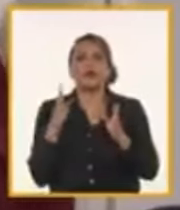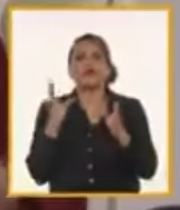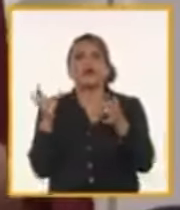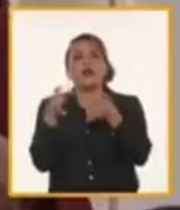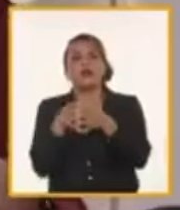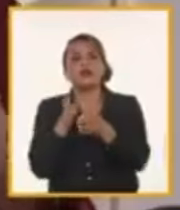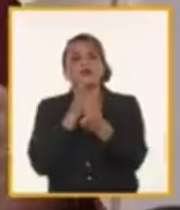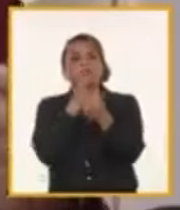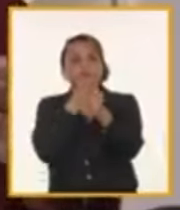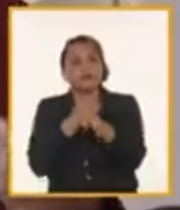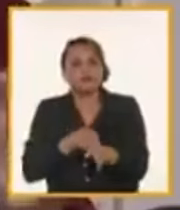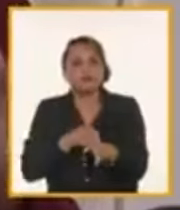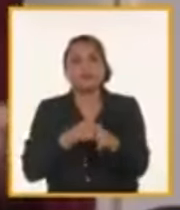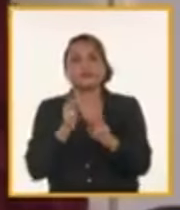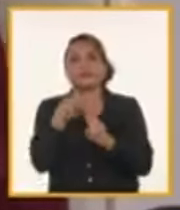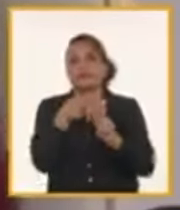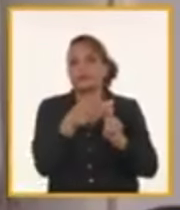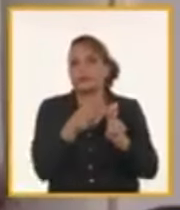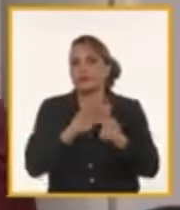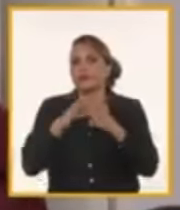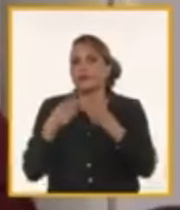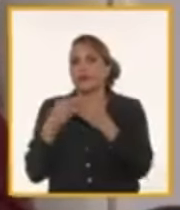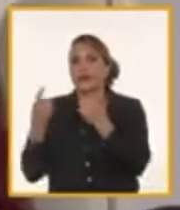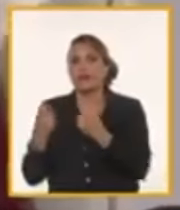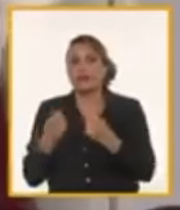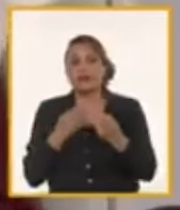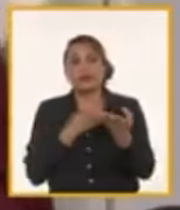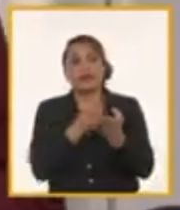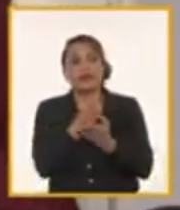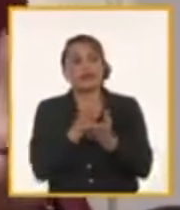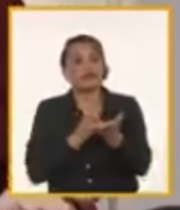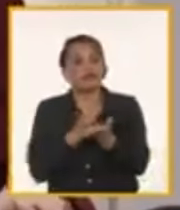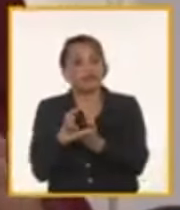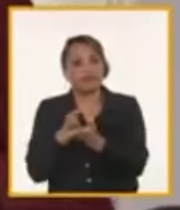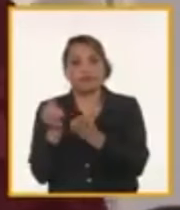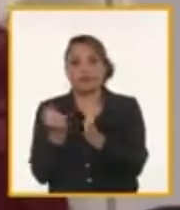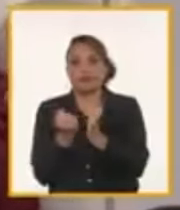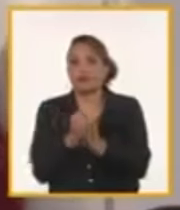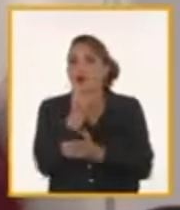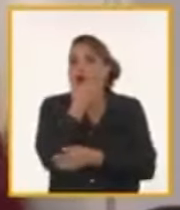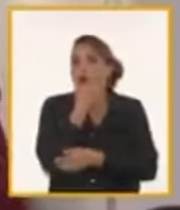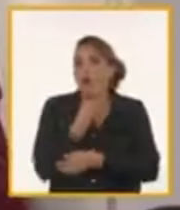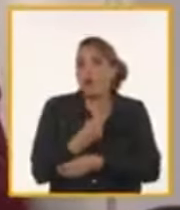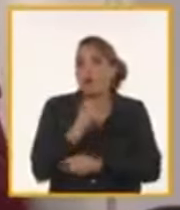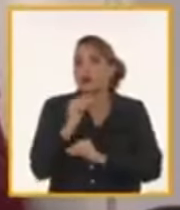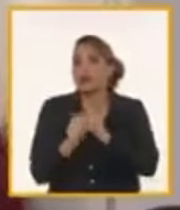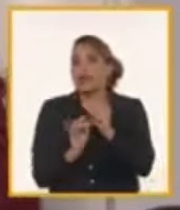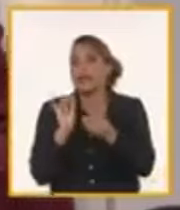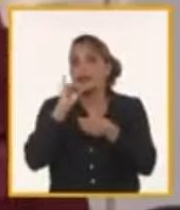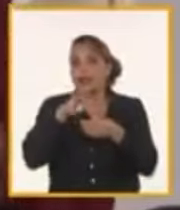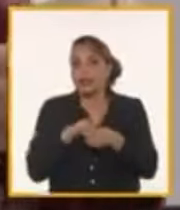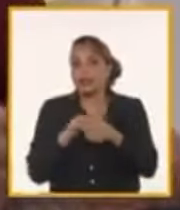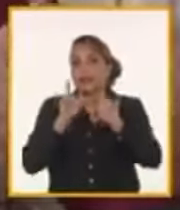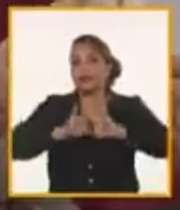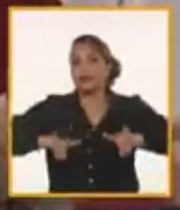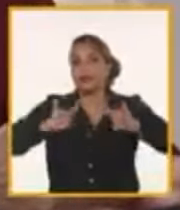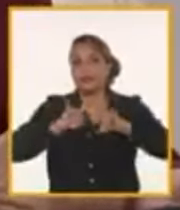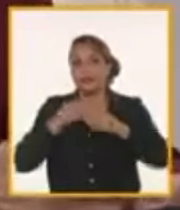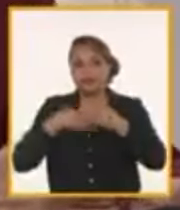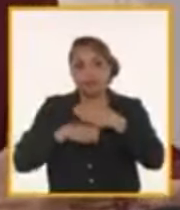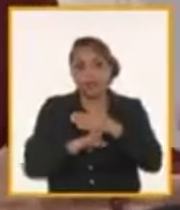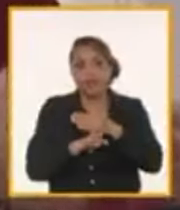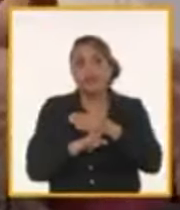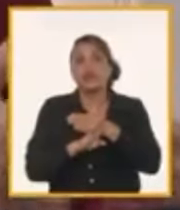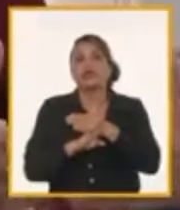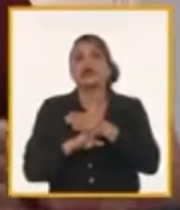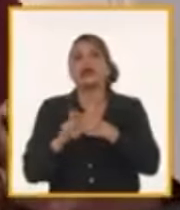asignatura cuánto más podemos hacer para garantizar esa continuidad de jóvenes que van a ingresar a la educación superior que vinieron